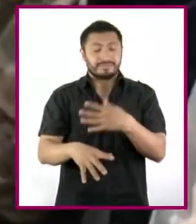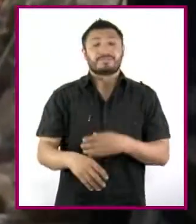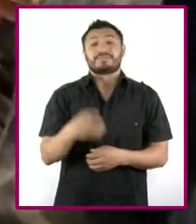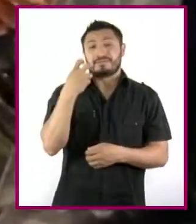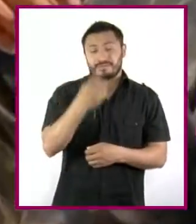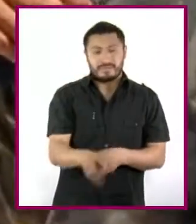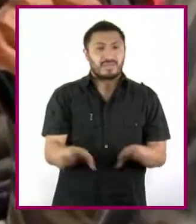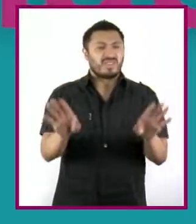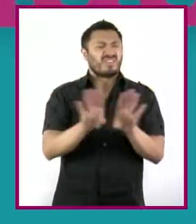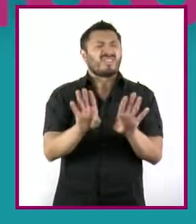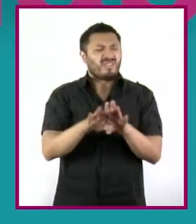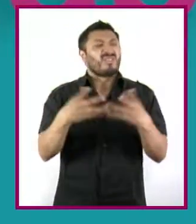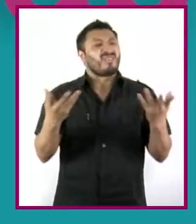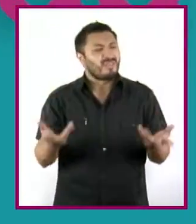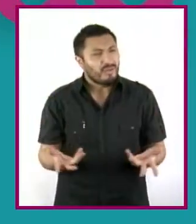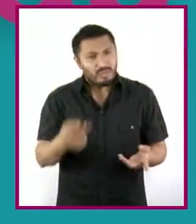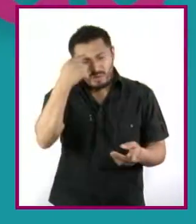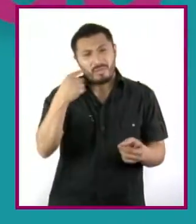participación ciudadana?